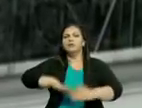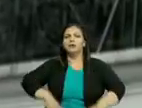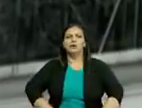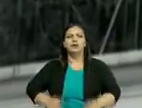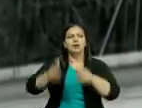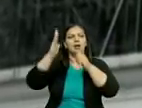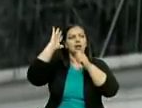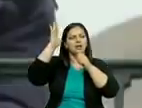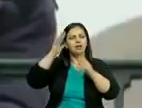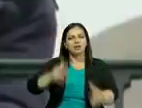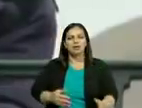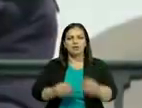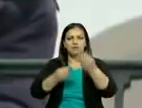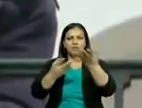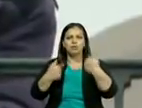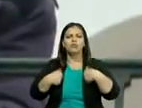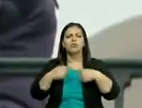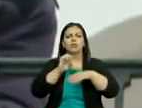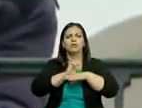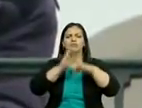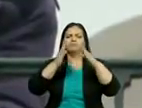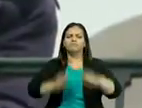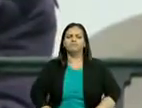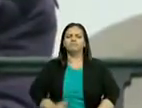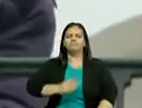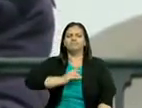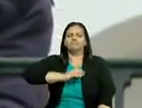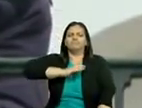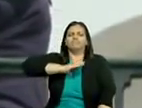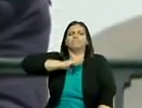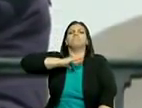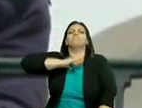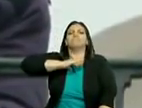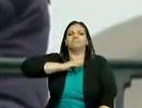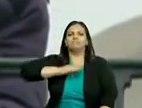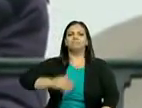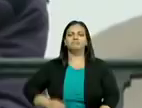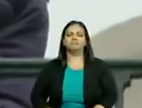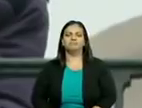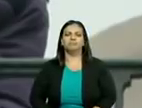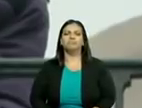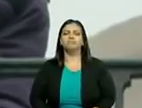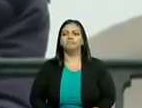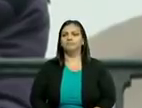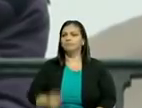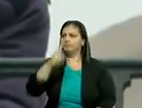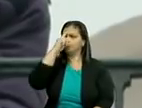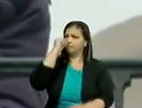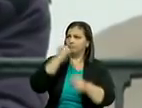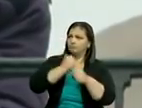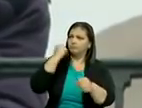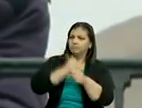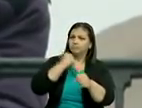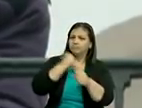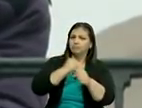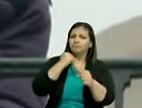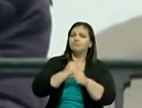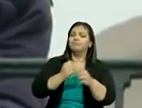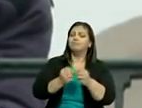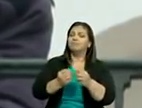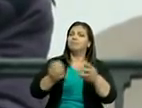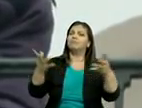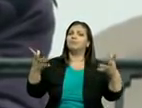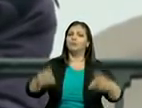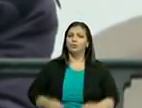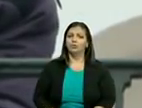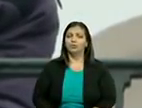de ser ecuatoriano. Ser ecuatoriano, carajo, es bastante, es mucho.